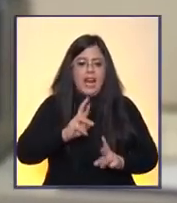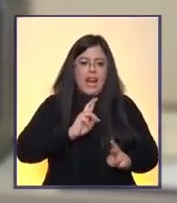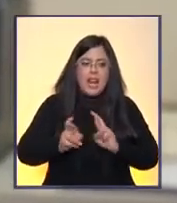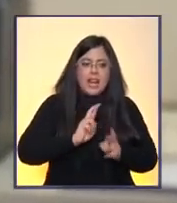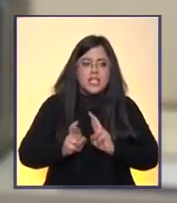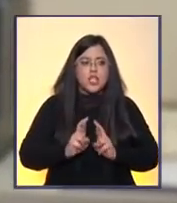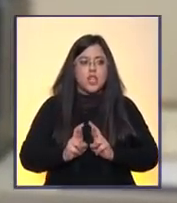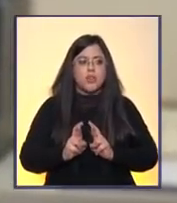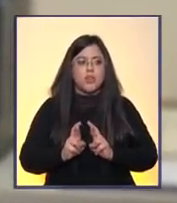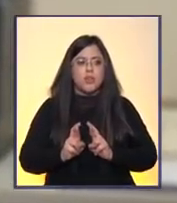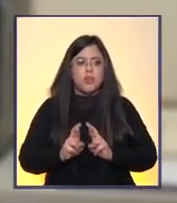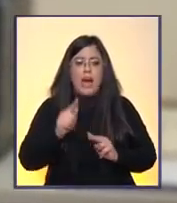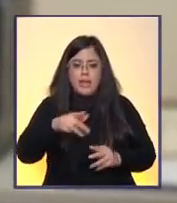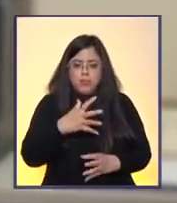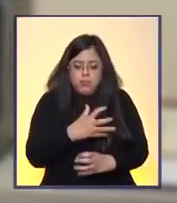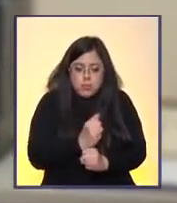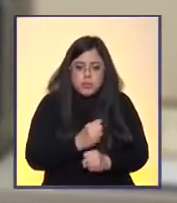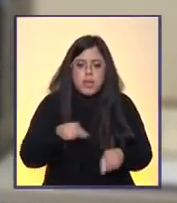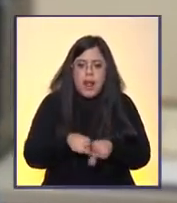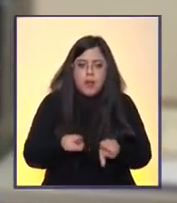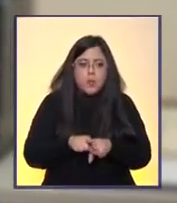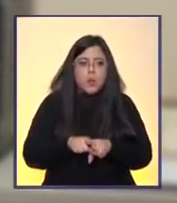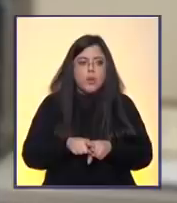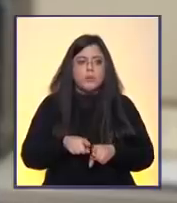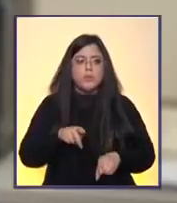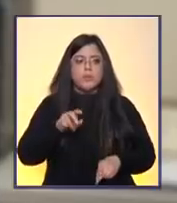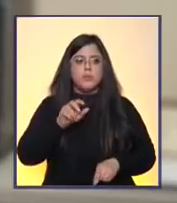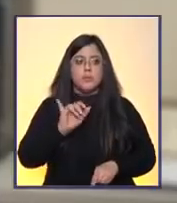aprisionan. Y la gran...